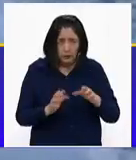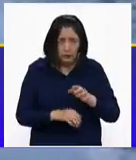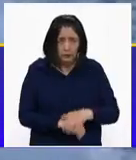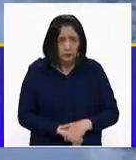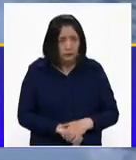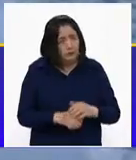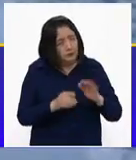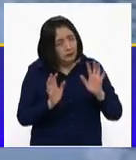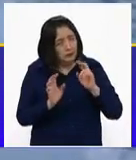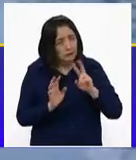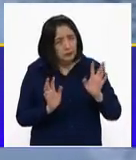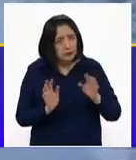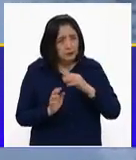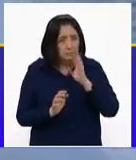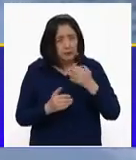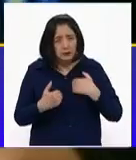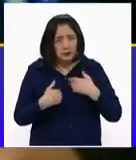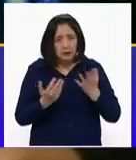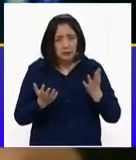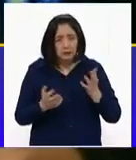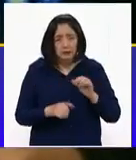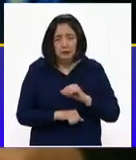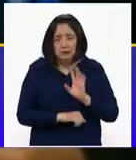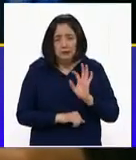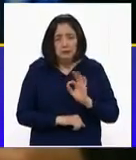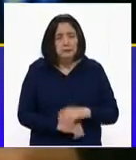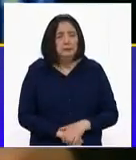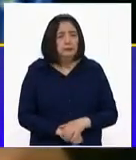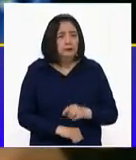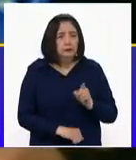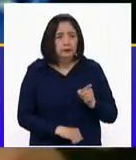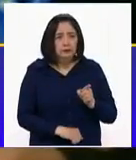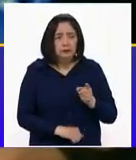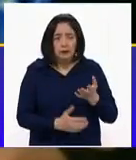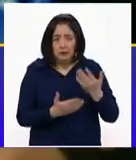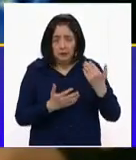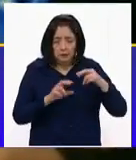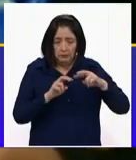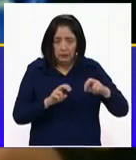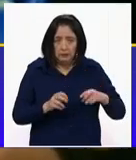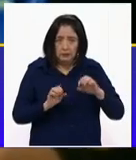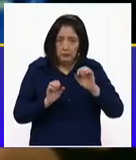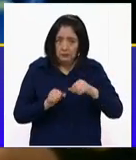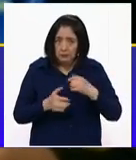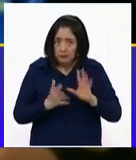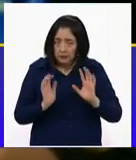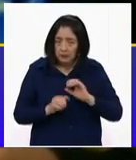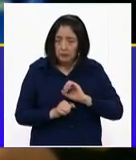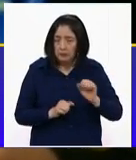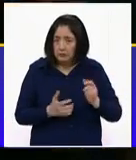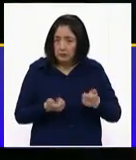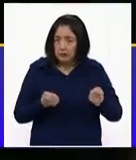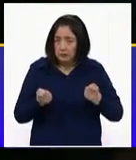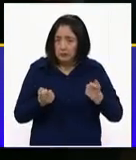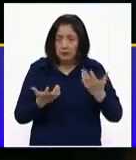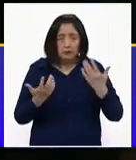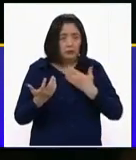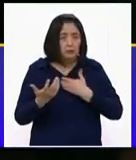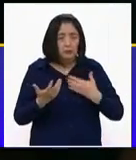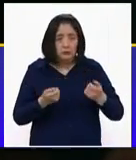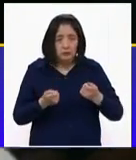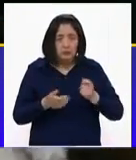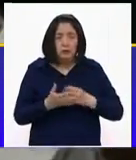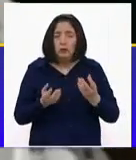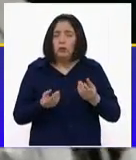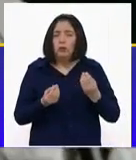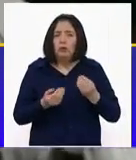¿Consideras que es injusto? ¿Es un abuso? ¿Te están cometiendo? Ya se verá, amigo. No me atienden nunca, amigo. De acuerdo a las investigaciones preliminares, habrían cometido delitos contra la administración pública en